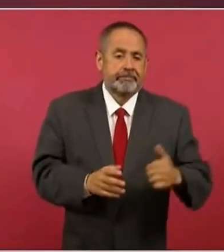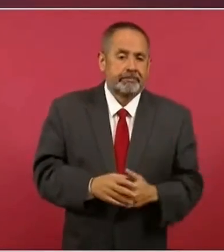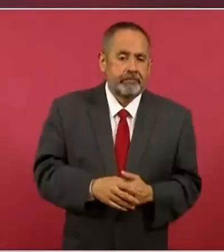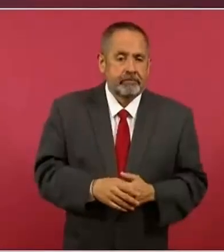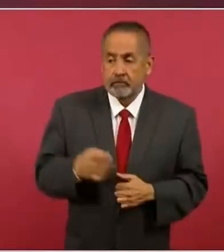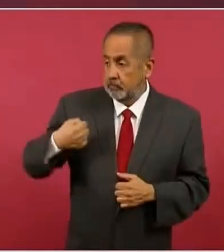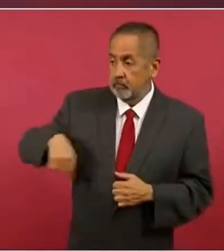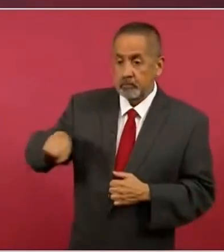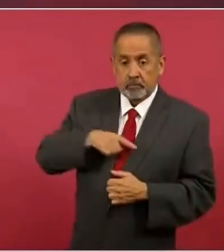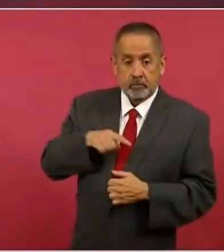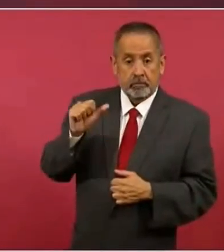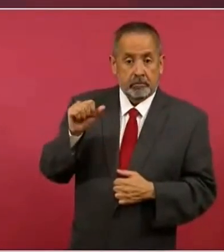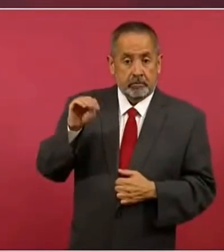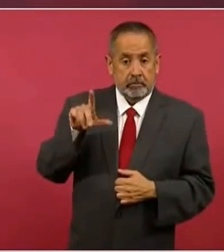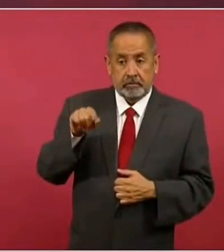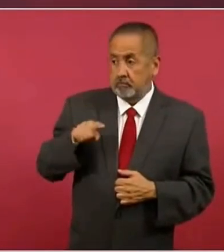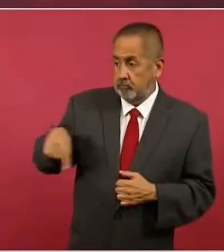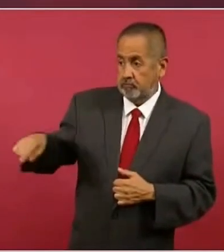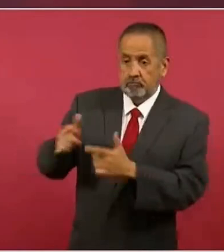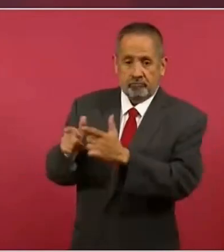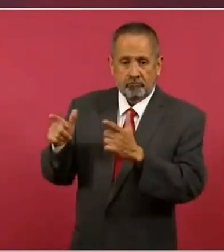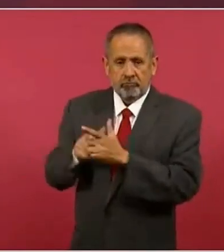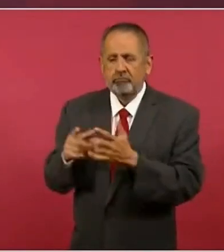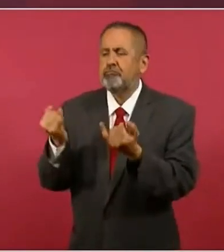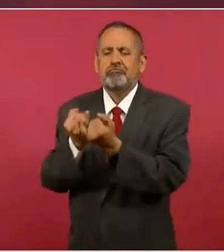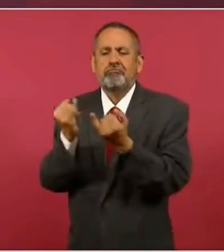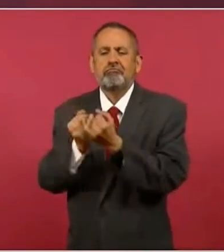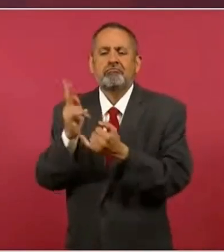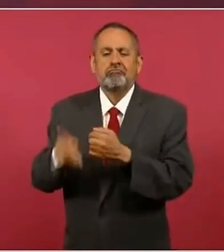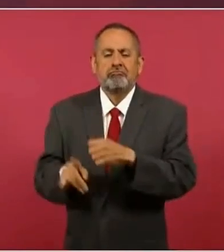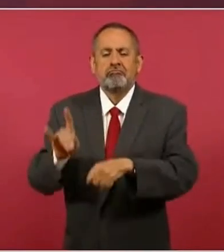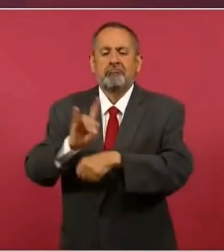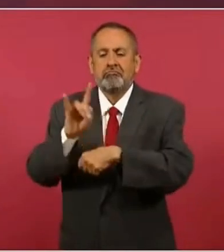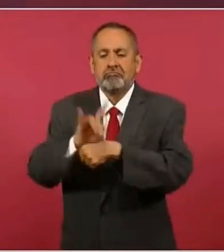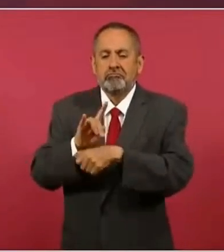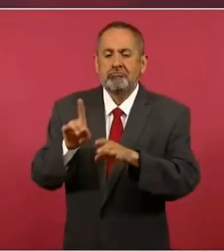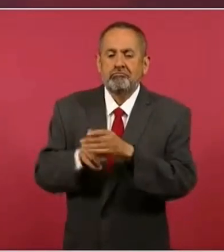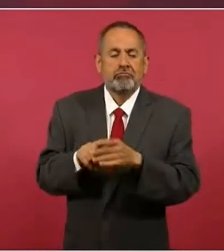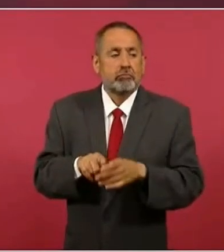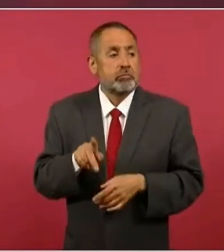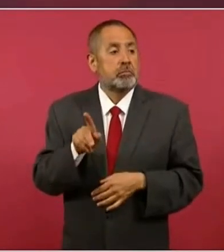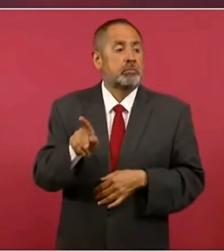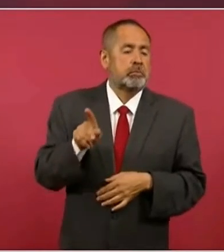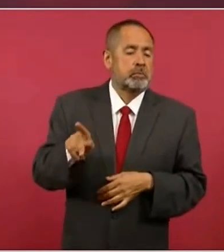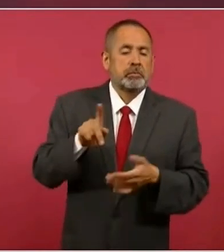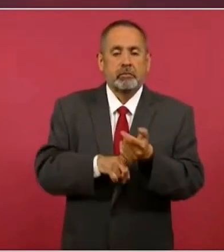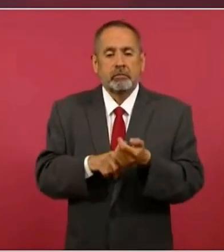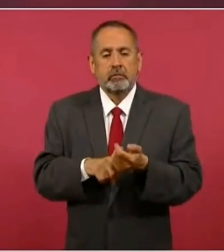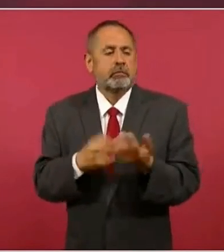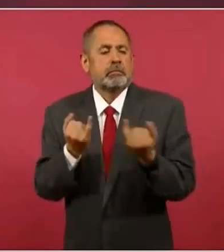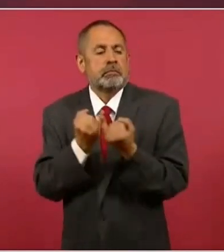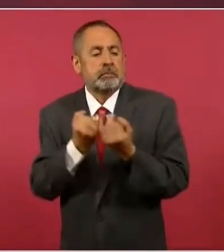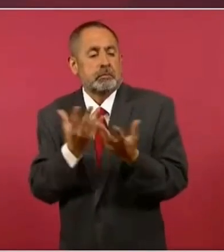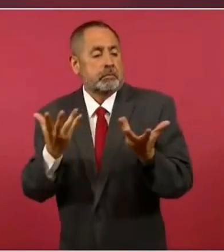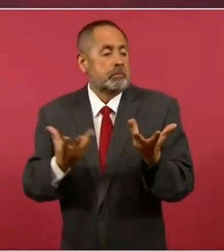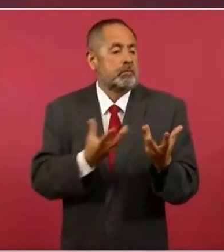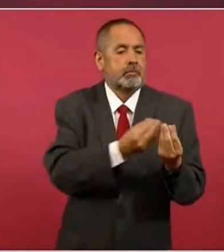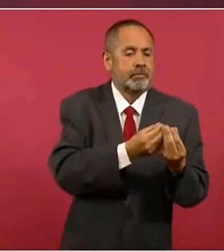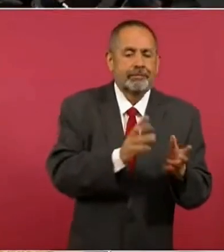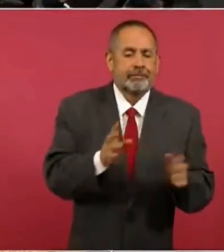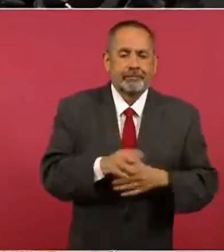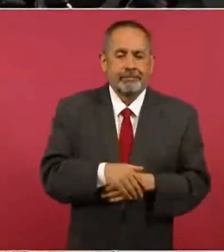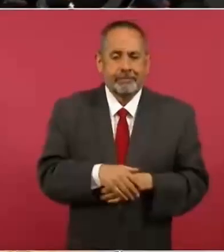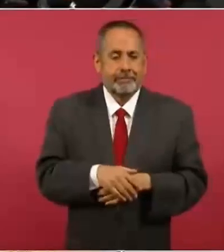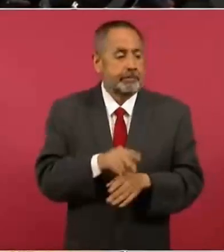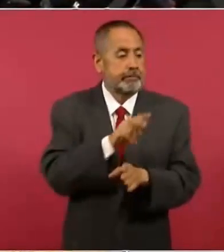que íbamos nosotros a simular que íbamos a caer en el gatopardismo eso que consiste en que las cosas